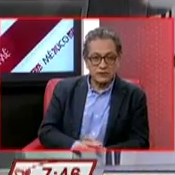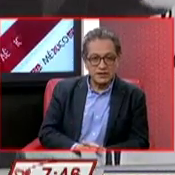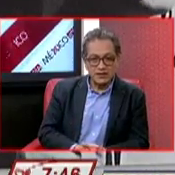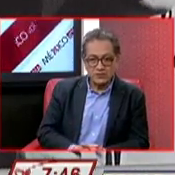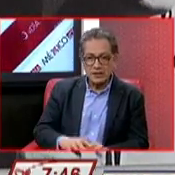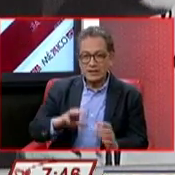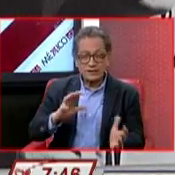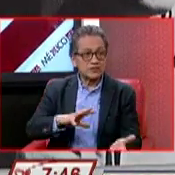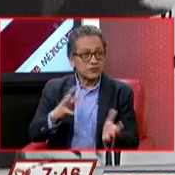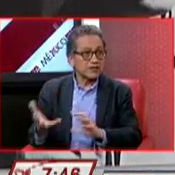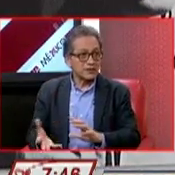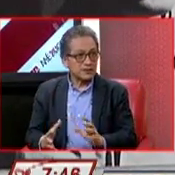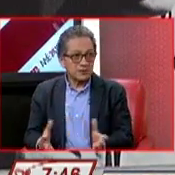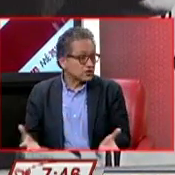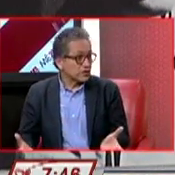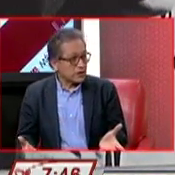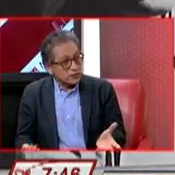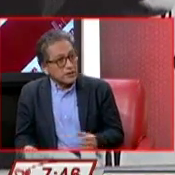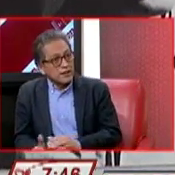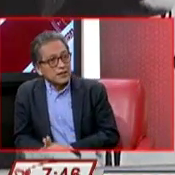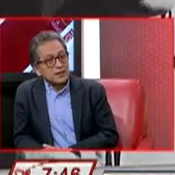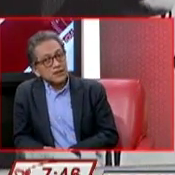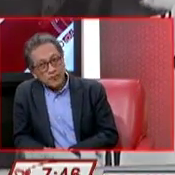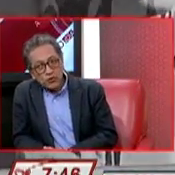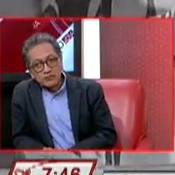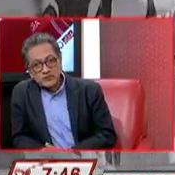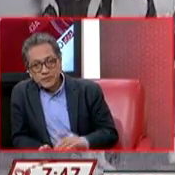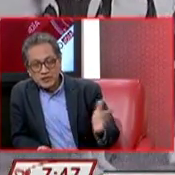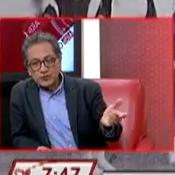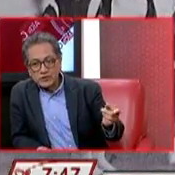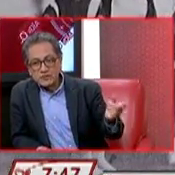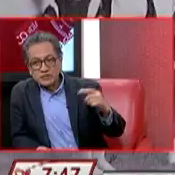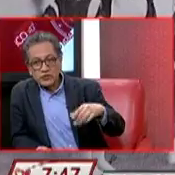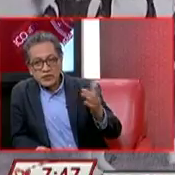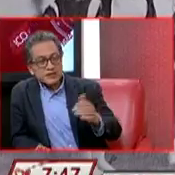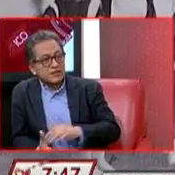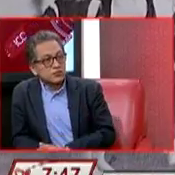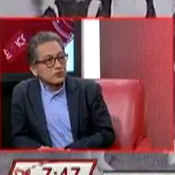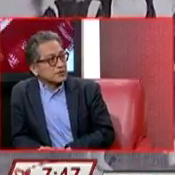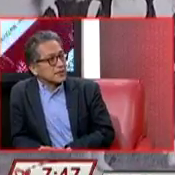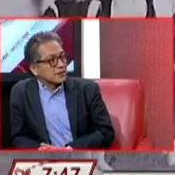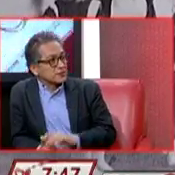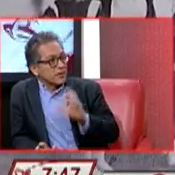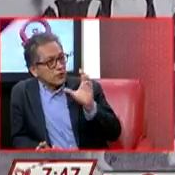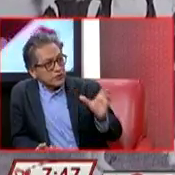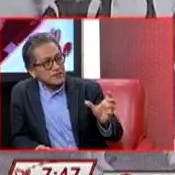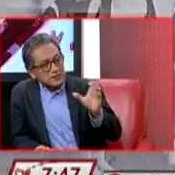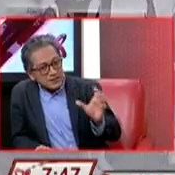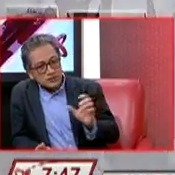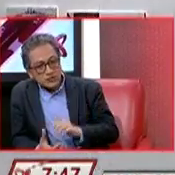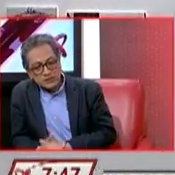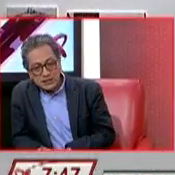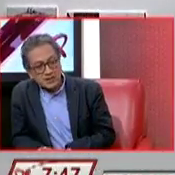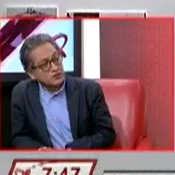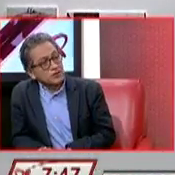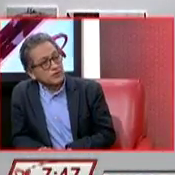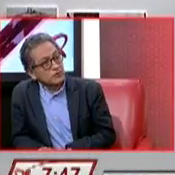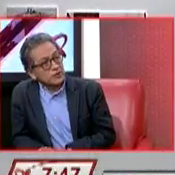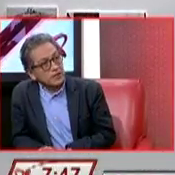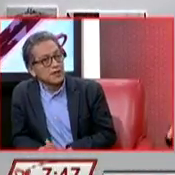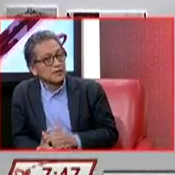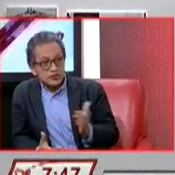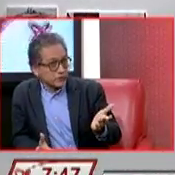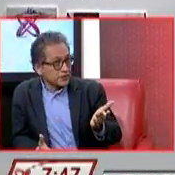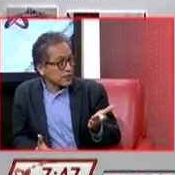lector de textos literarios, sino de historiador, y tampoco me sorprende por eso mismo que haya escrito uno de los mejores textos que se han hecho a